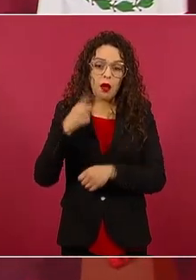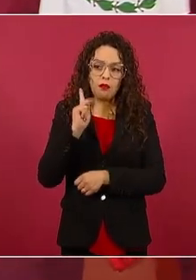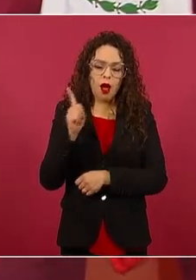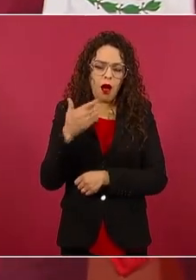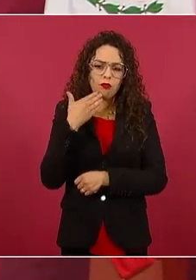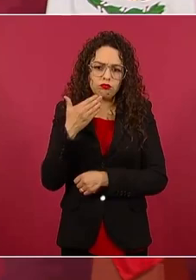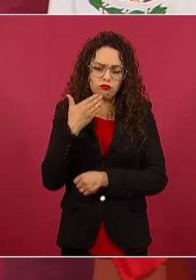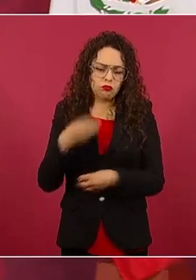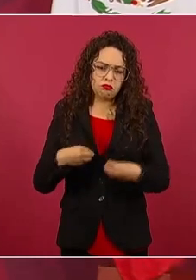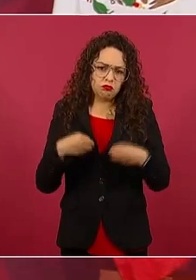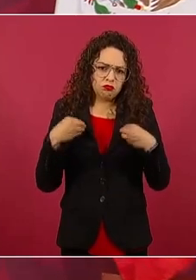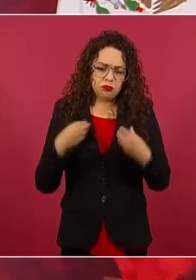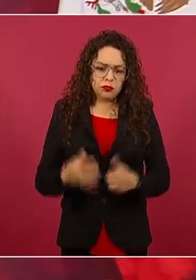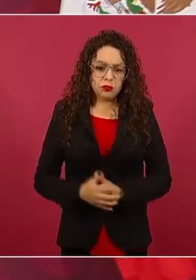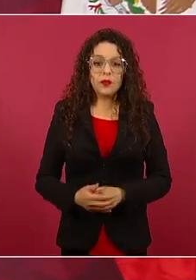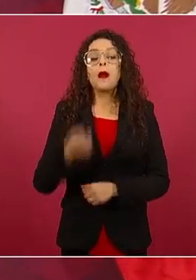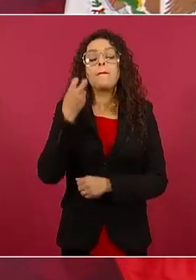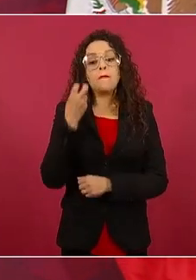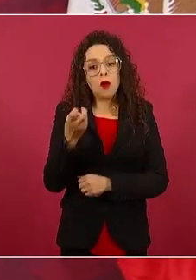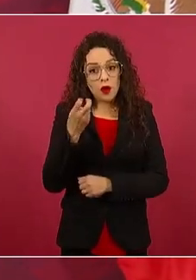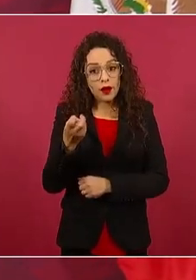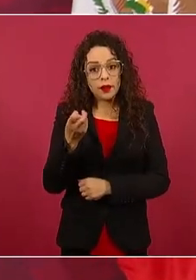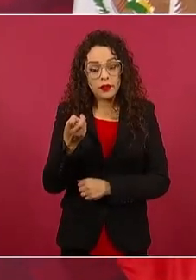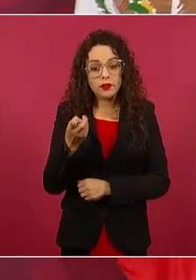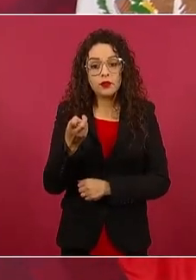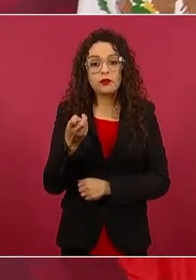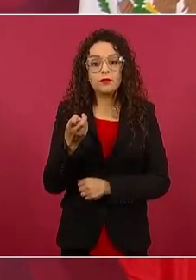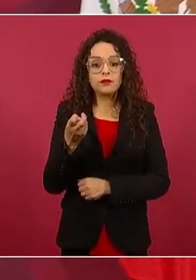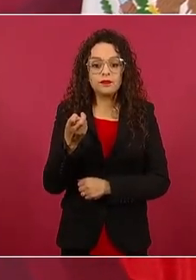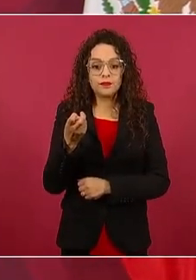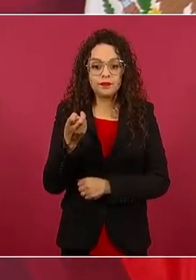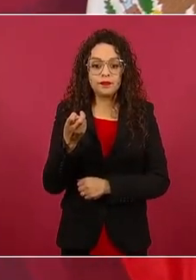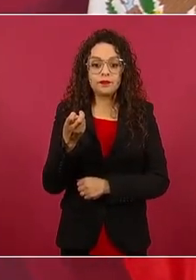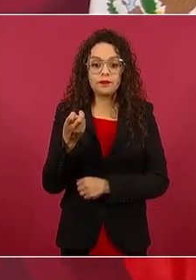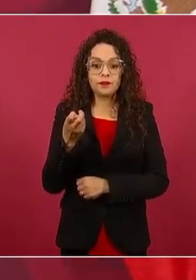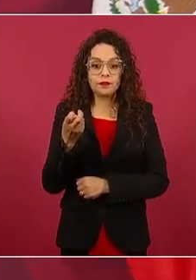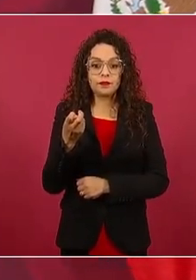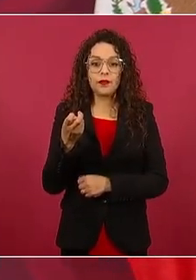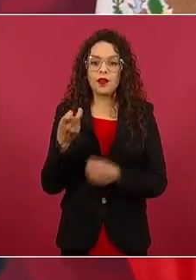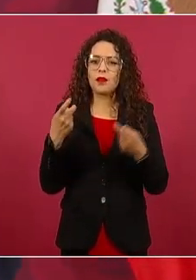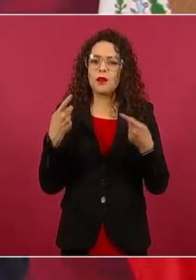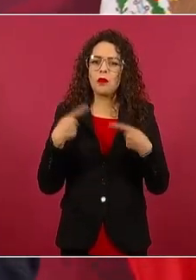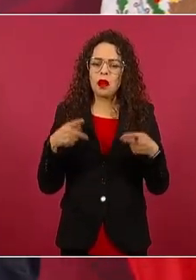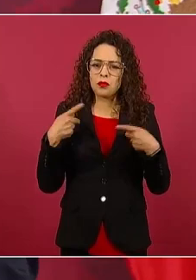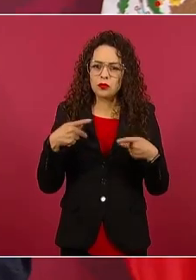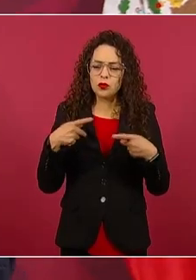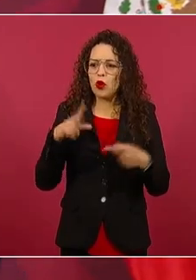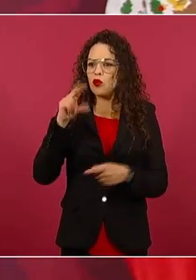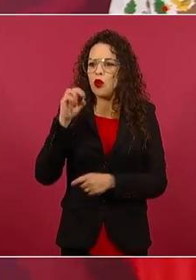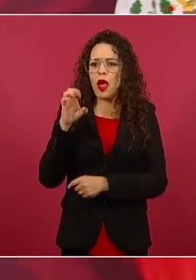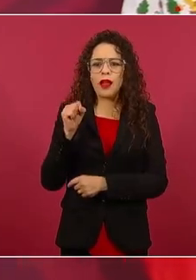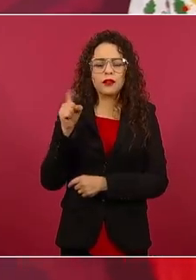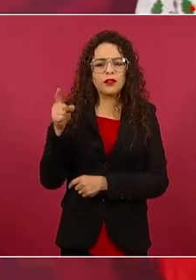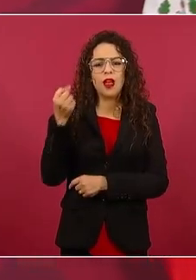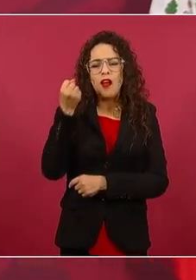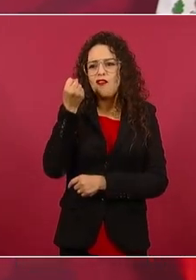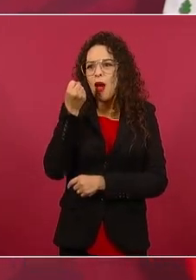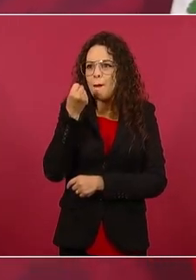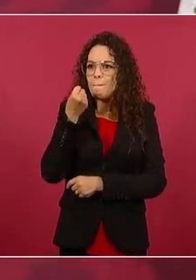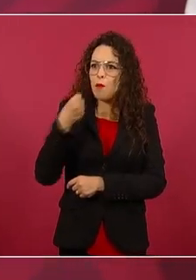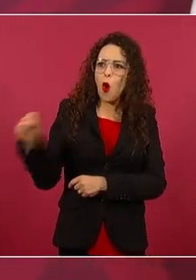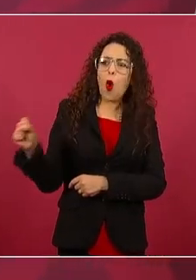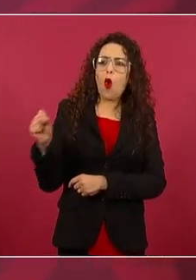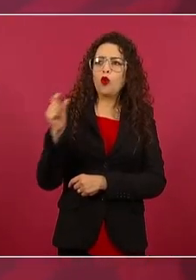quedamos, a los que no son famosos, a los que no tienen